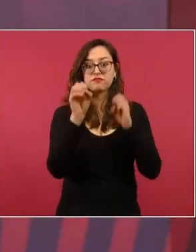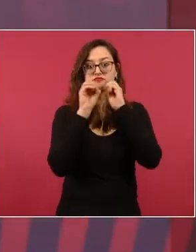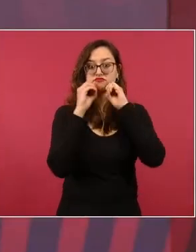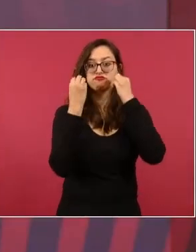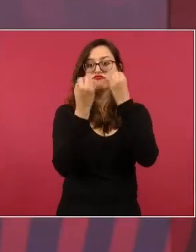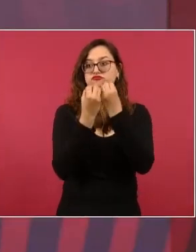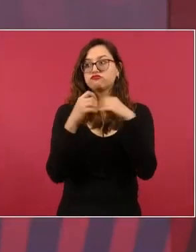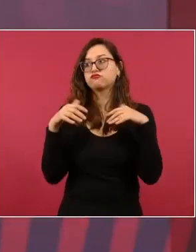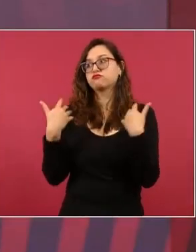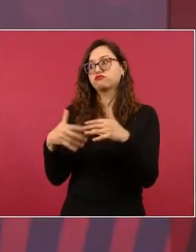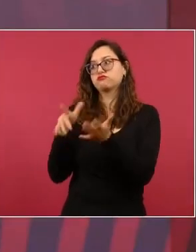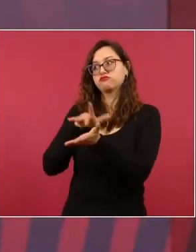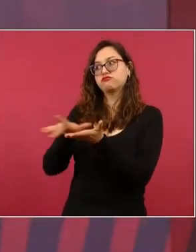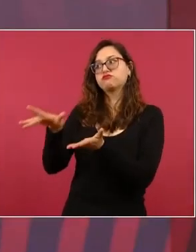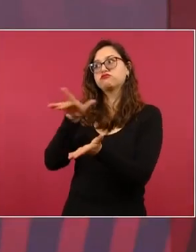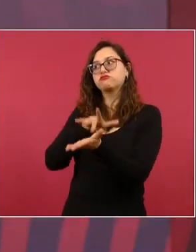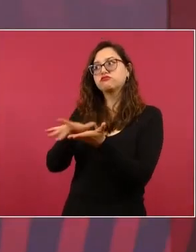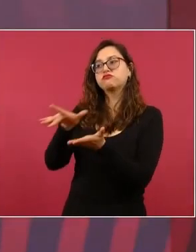conciencias,